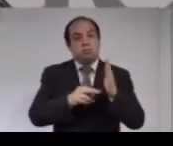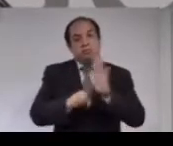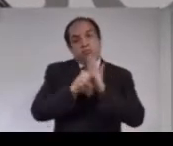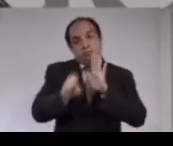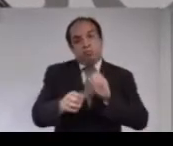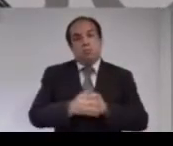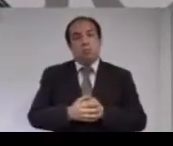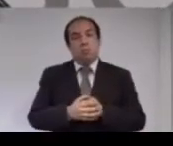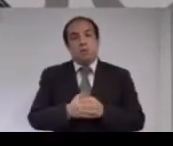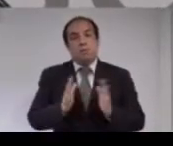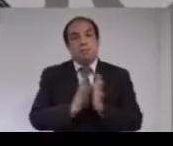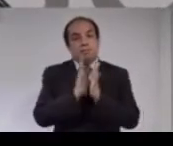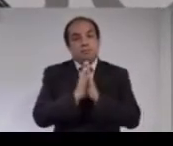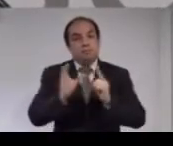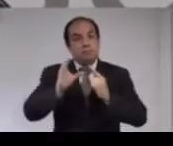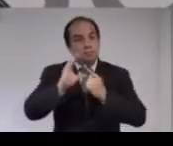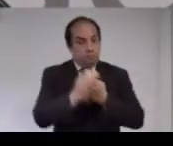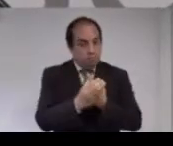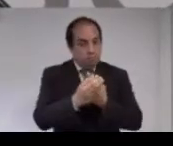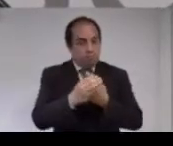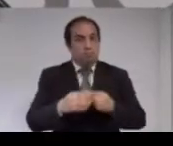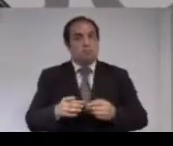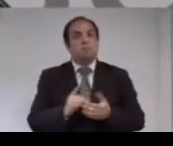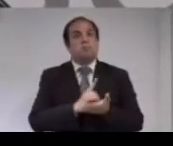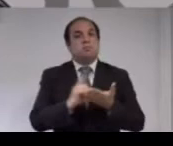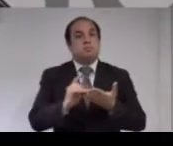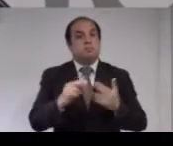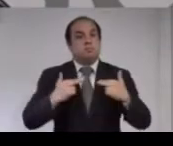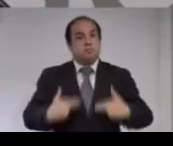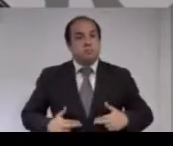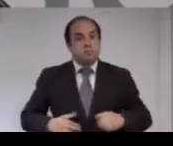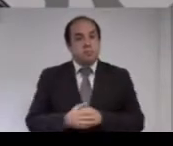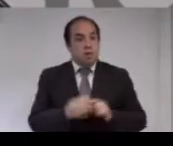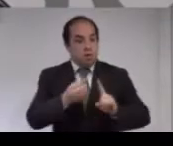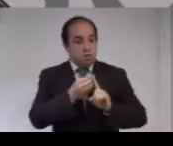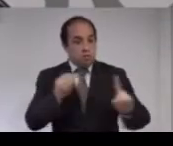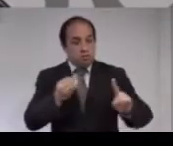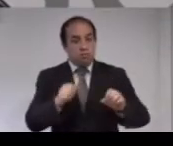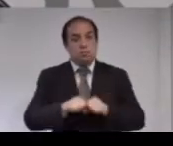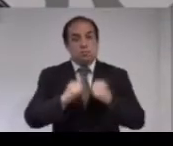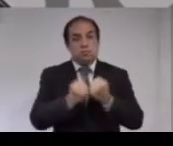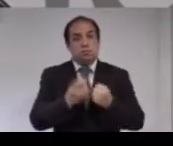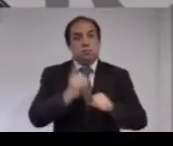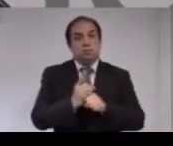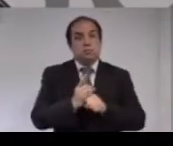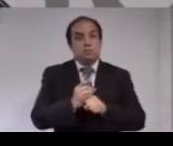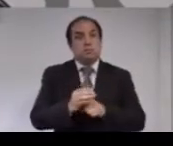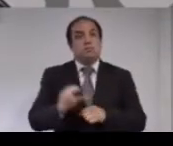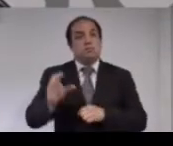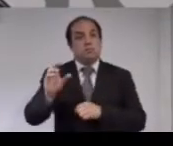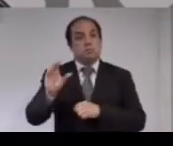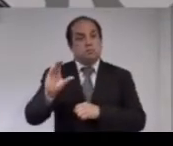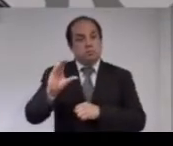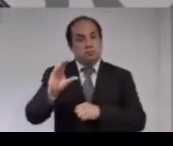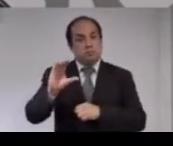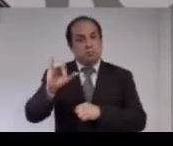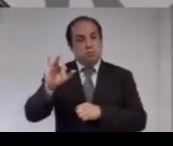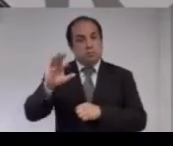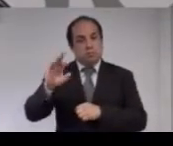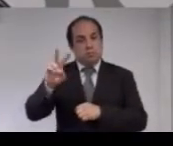caso de la intervención de la Comisión de Derechos Humanos y de las organizaciones de la sociedad civil que